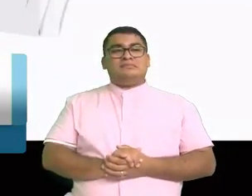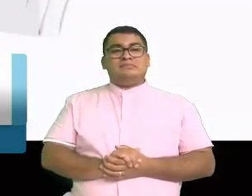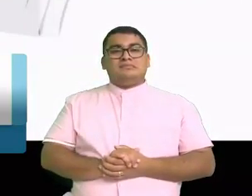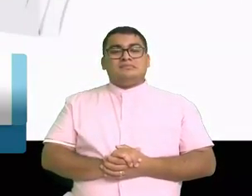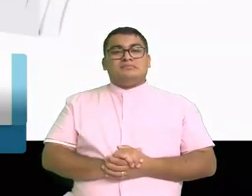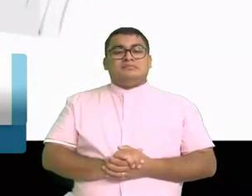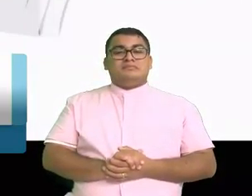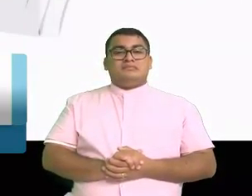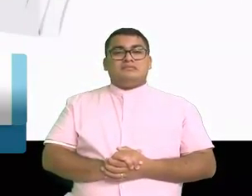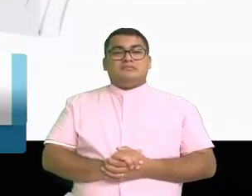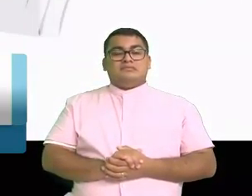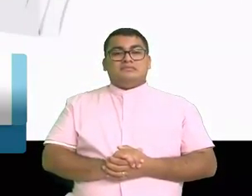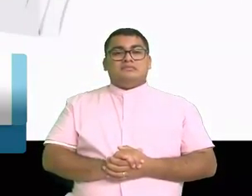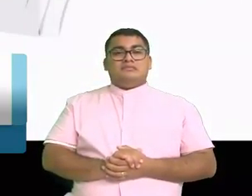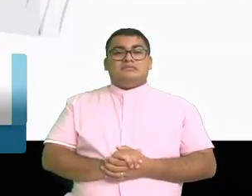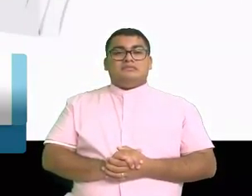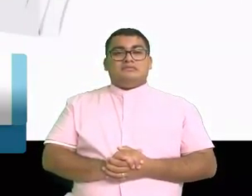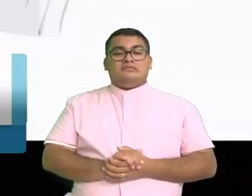El tratamiento viene siendo ya